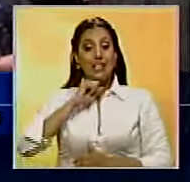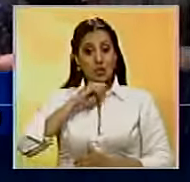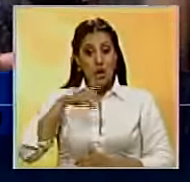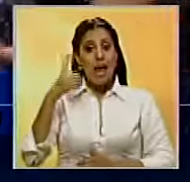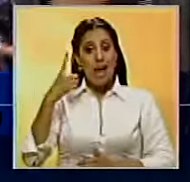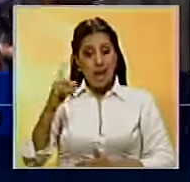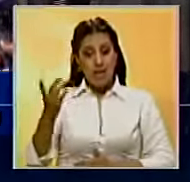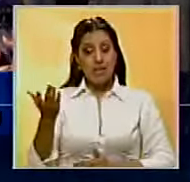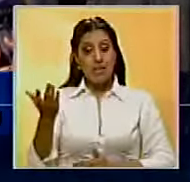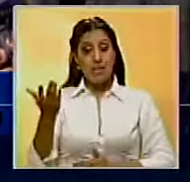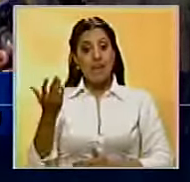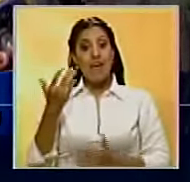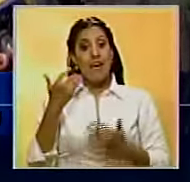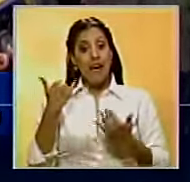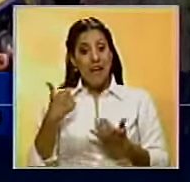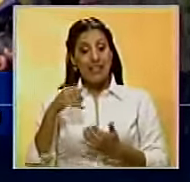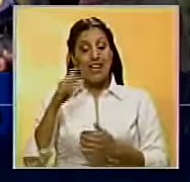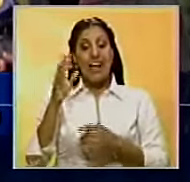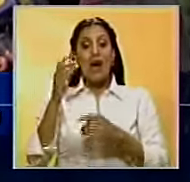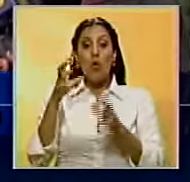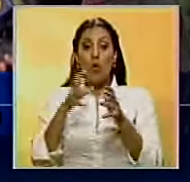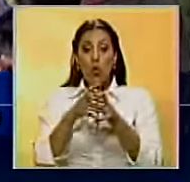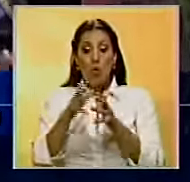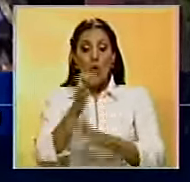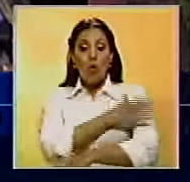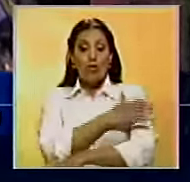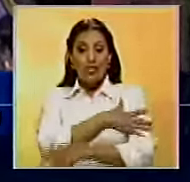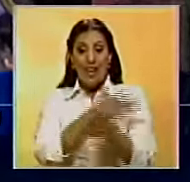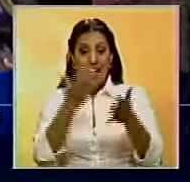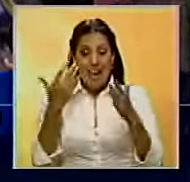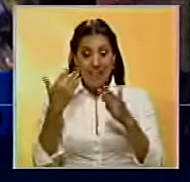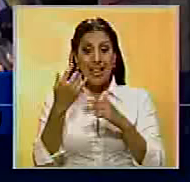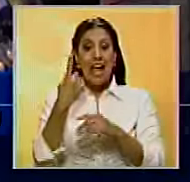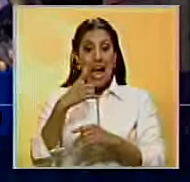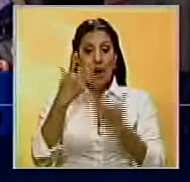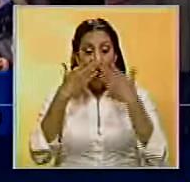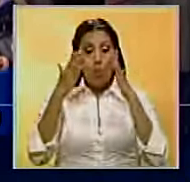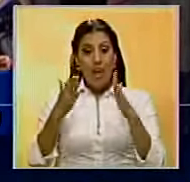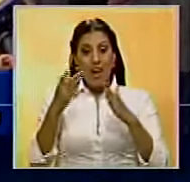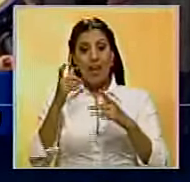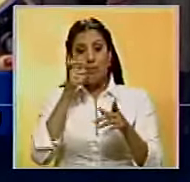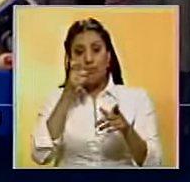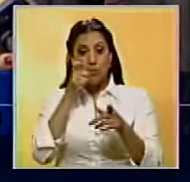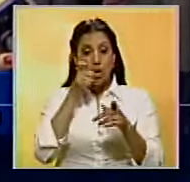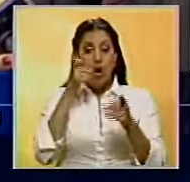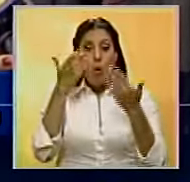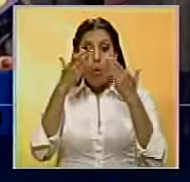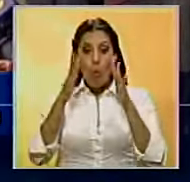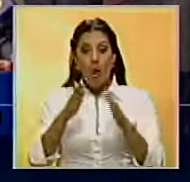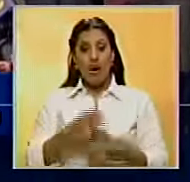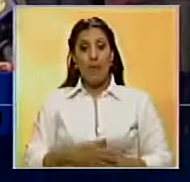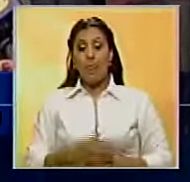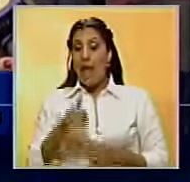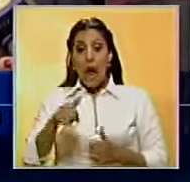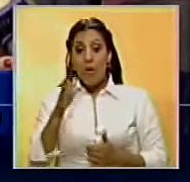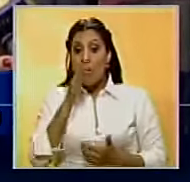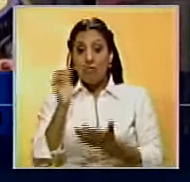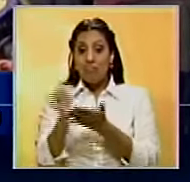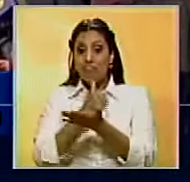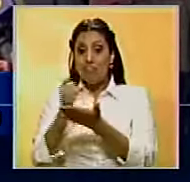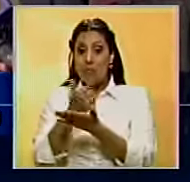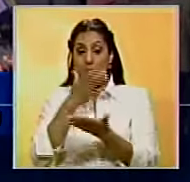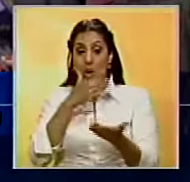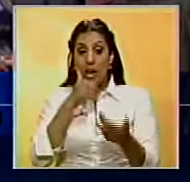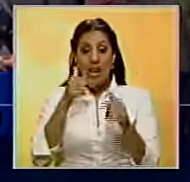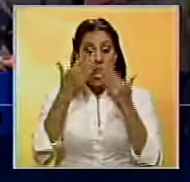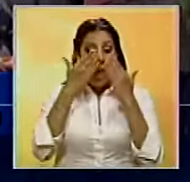antes, en la cuarta. En la cuarta había brigadas escolares que cuidaban los colegios. Y ahora no se ven